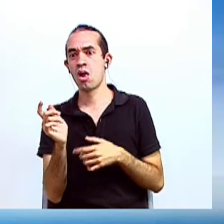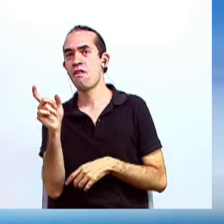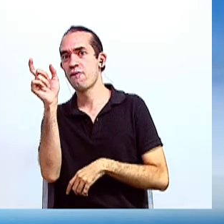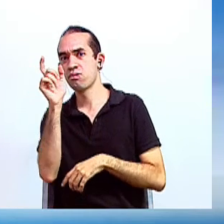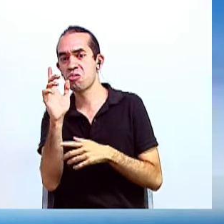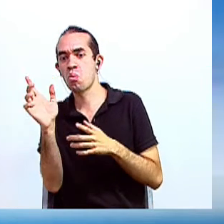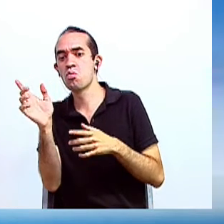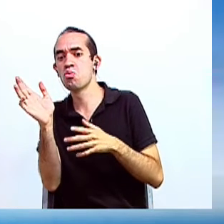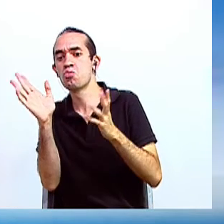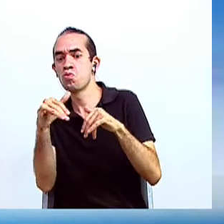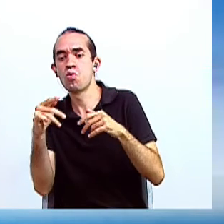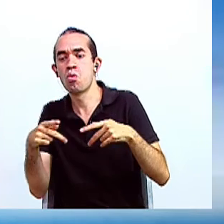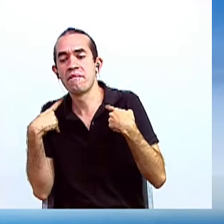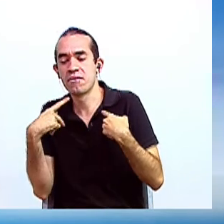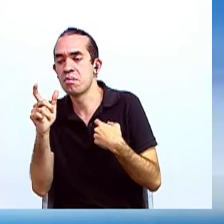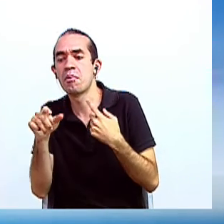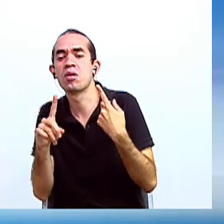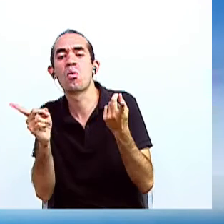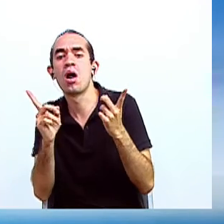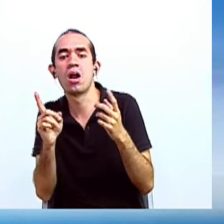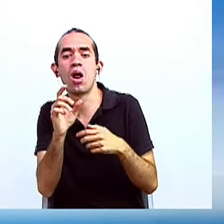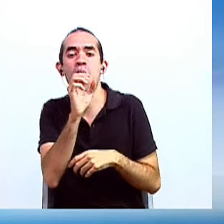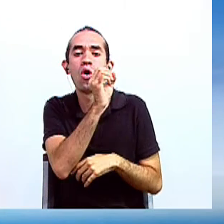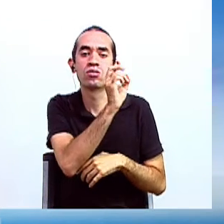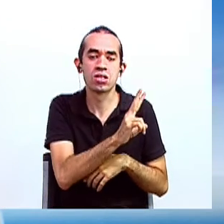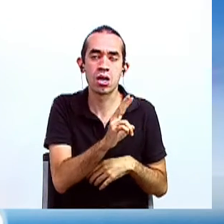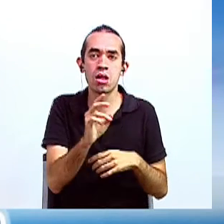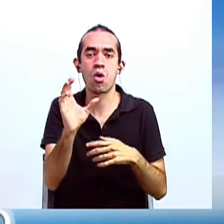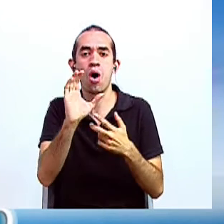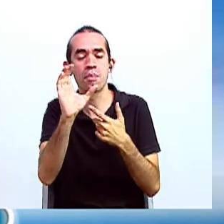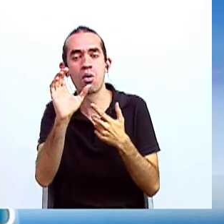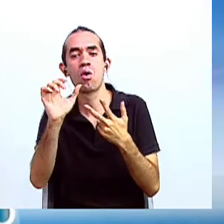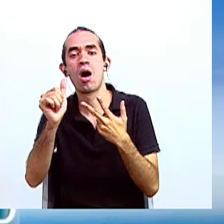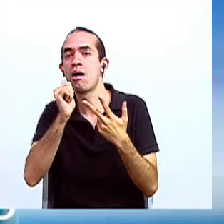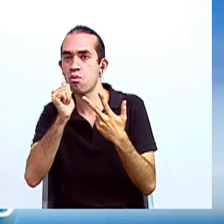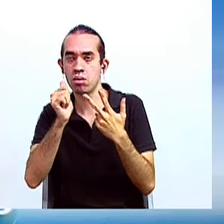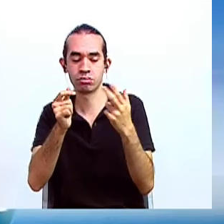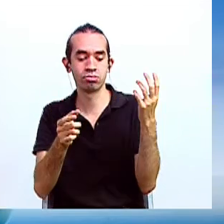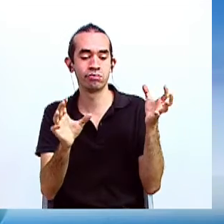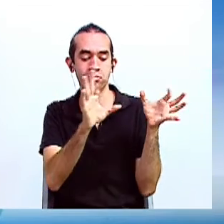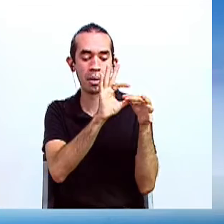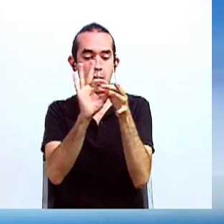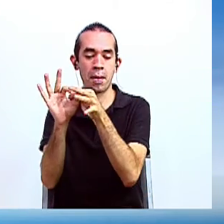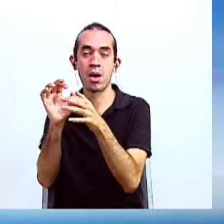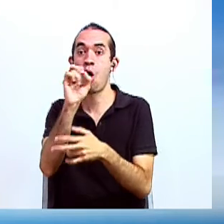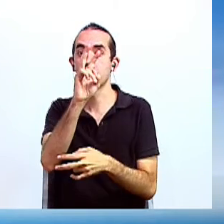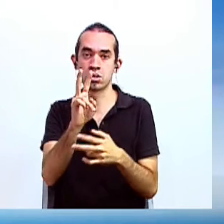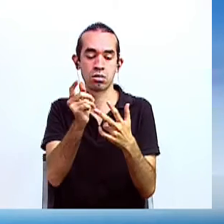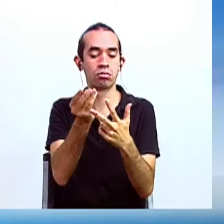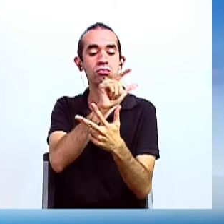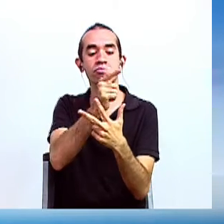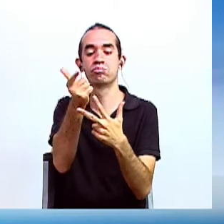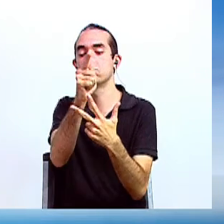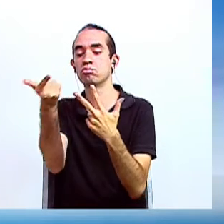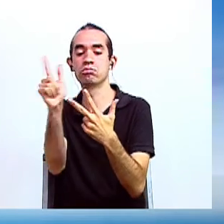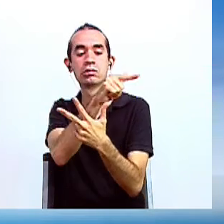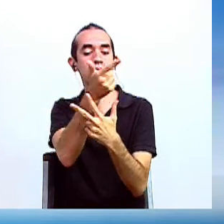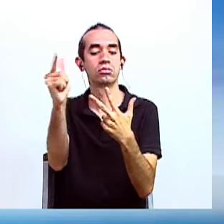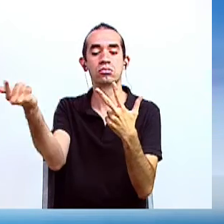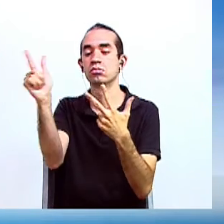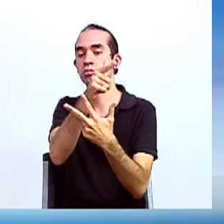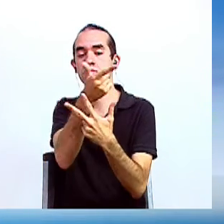vivos son el oxígeno, el carbono y el agua. Estas tres moléculas se intercambian átomos de oxígeno entre sí de forma